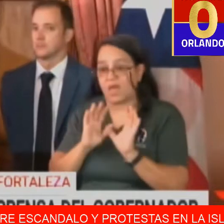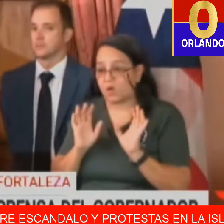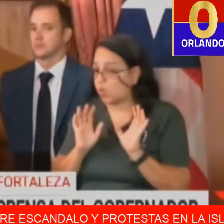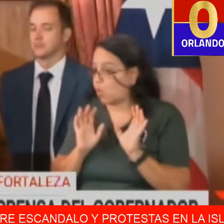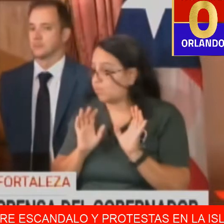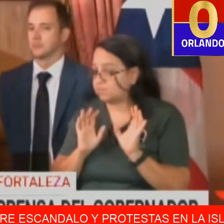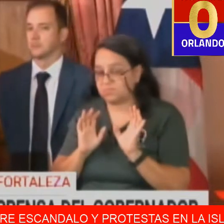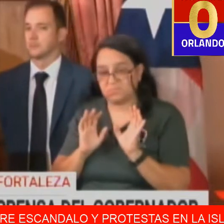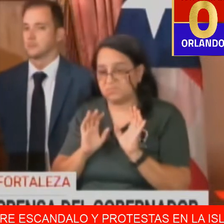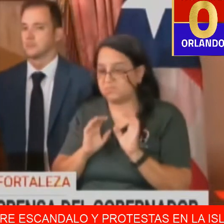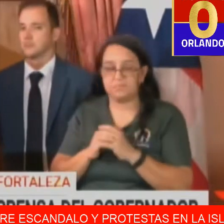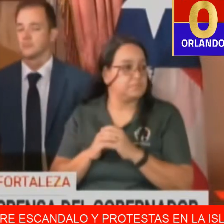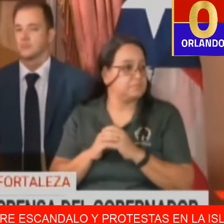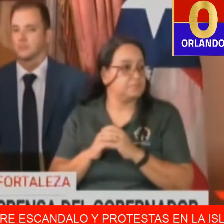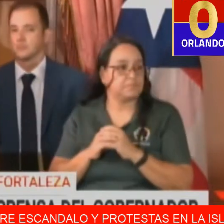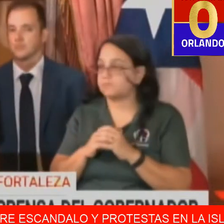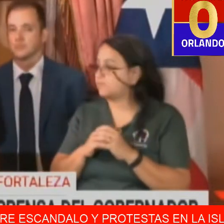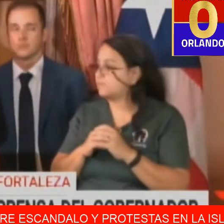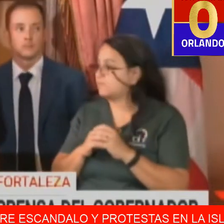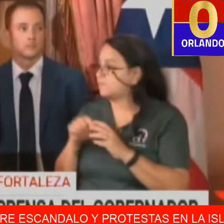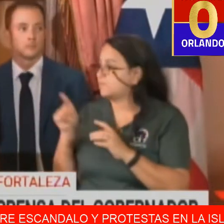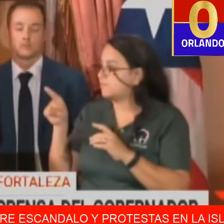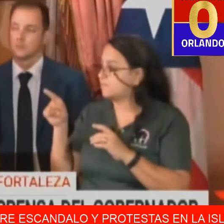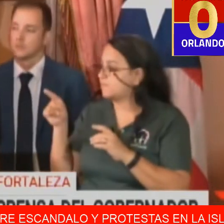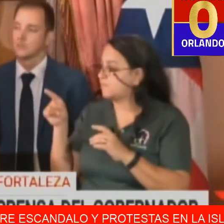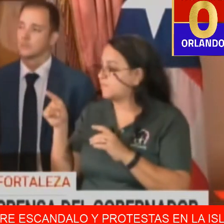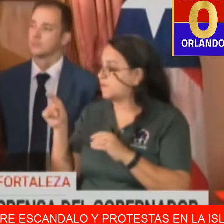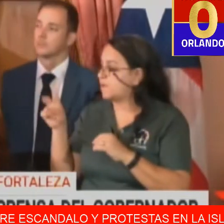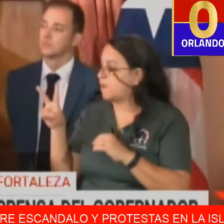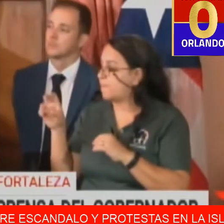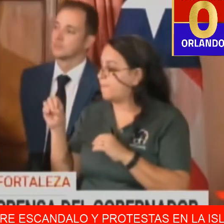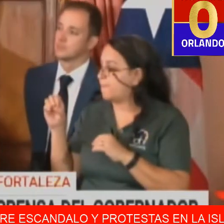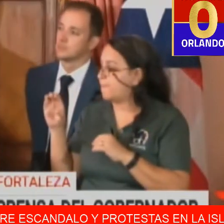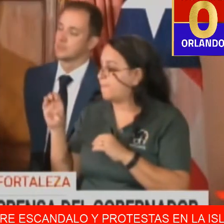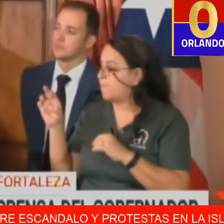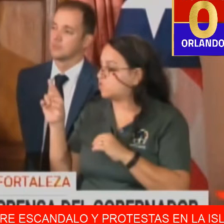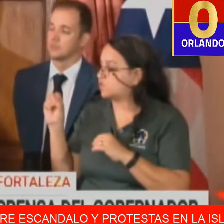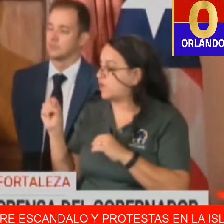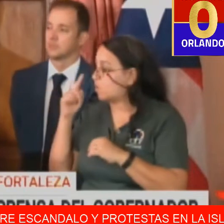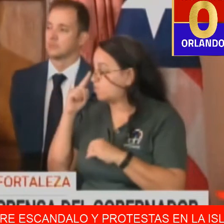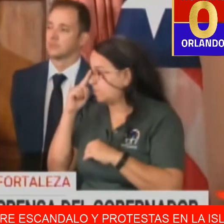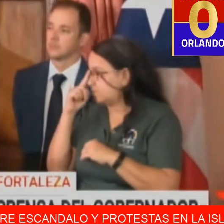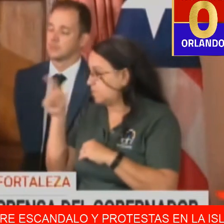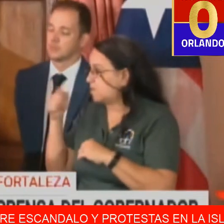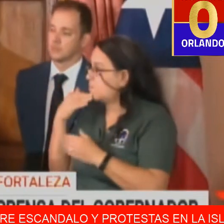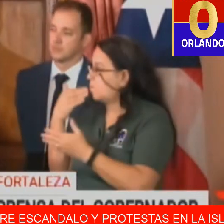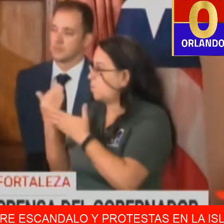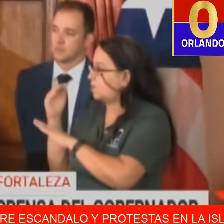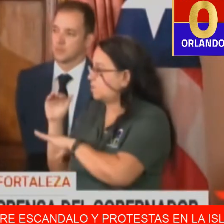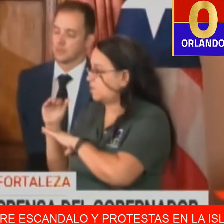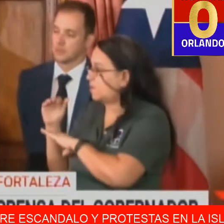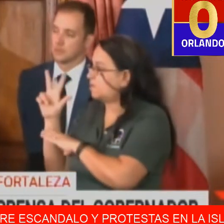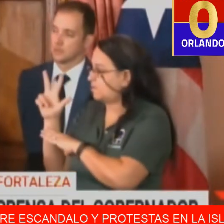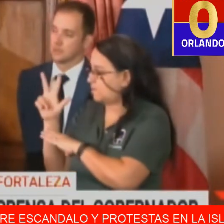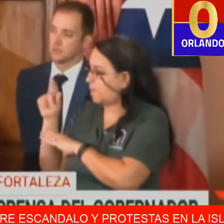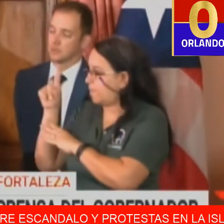ilegal, pero de la misma manera tú puedes definir un producto de tal